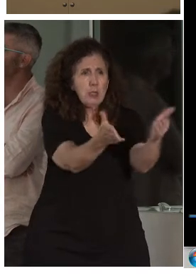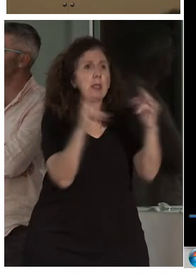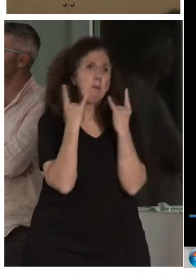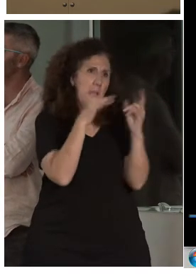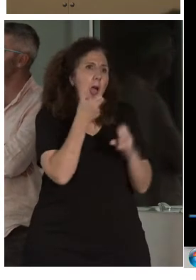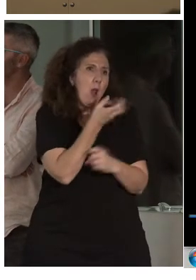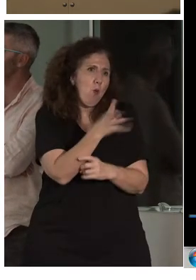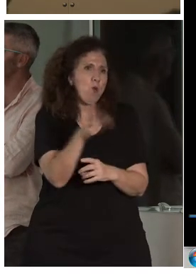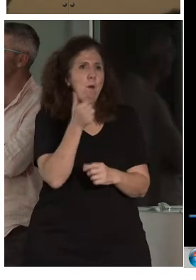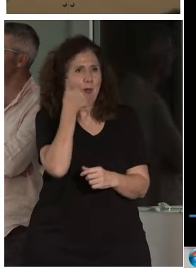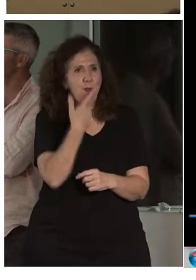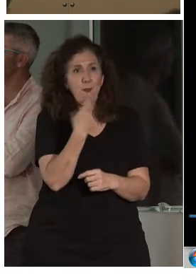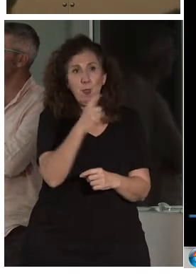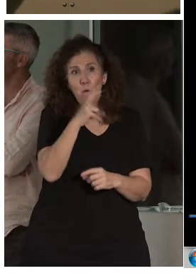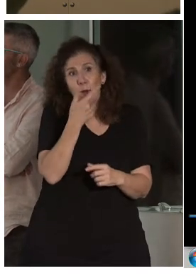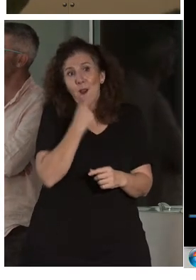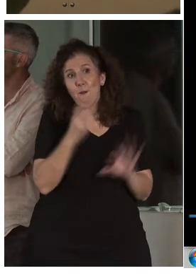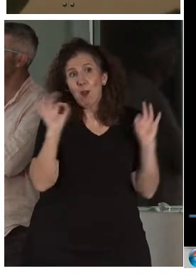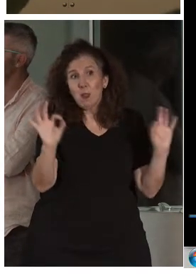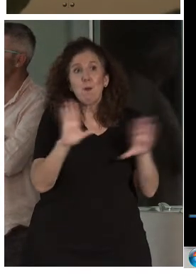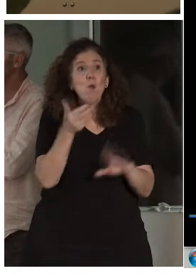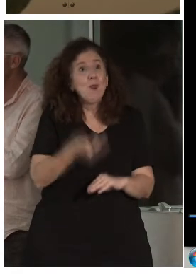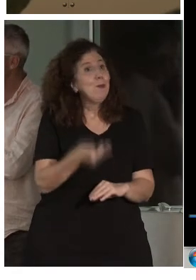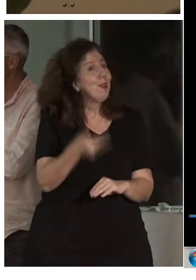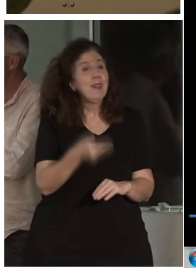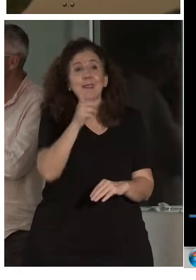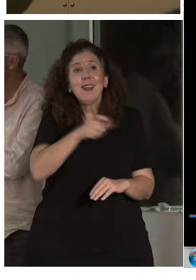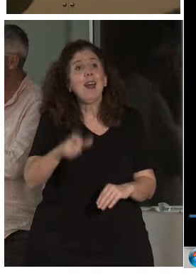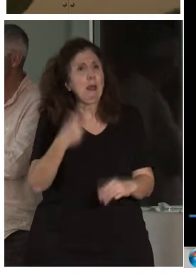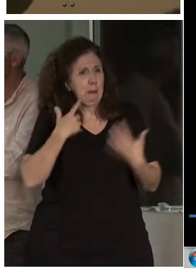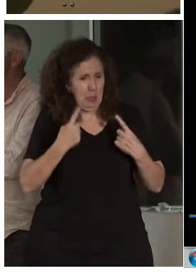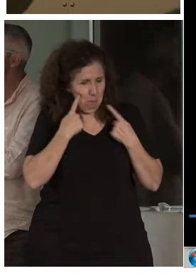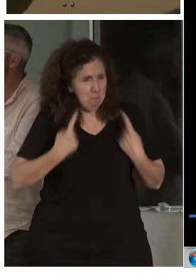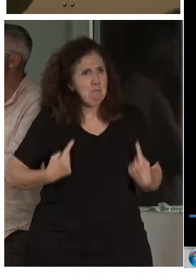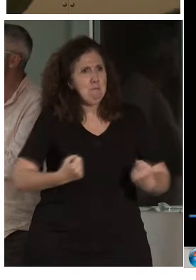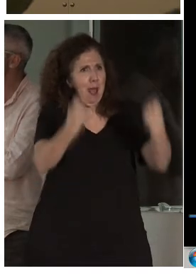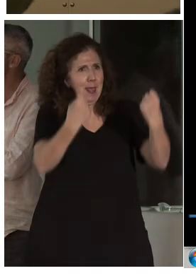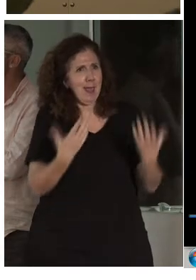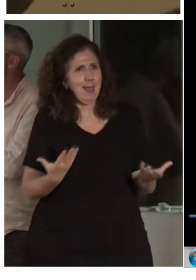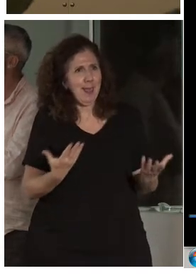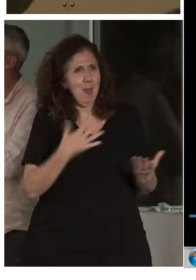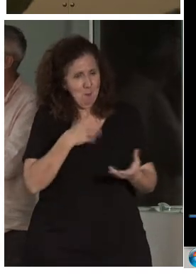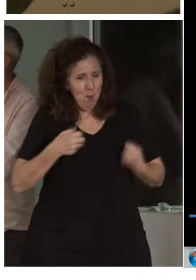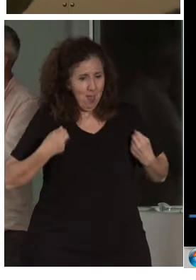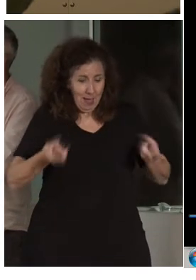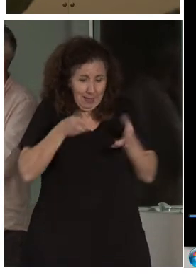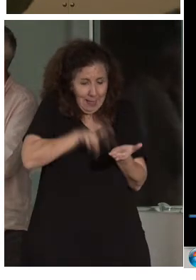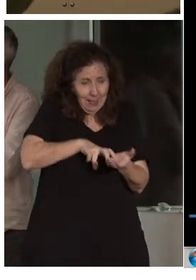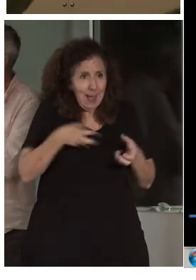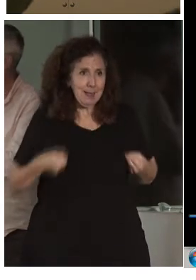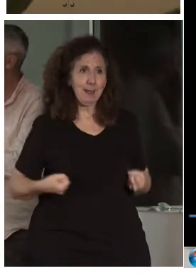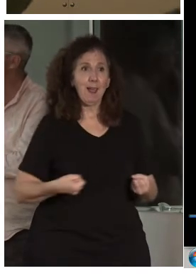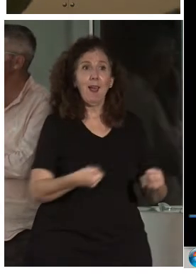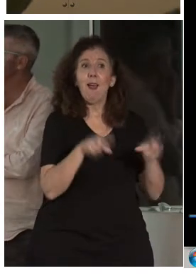por supuesto, otros son más sencillos. Y sobre todo es importante que la gente se atreva, que quiera dejarse llevar, que es bonito, es